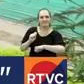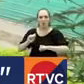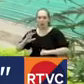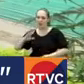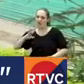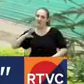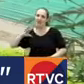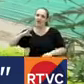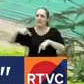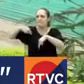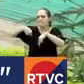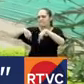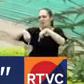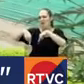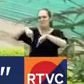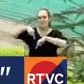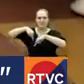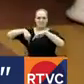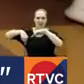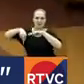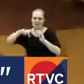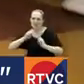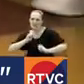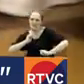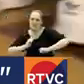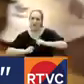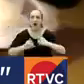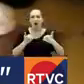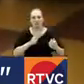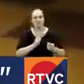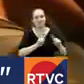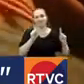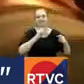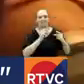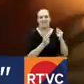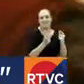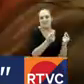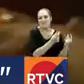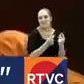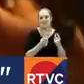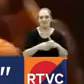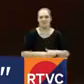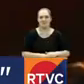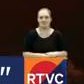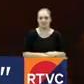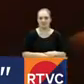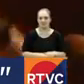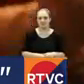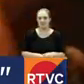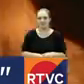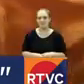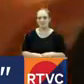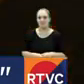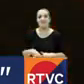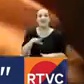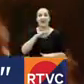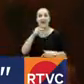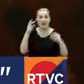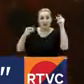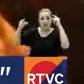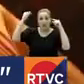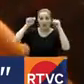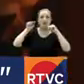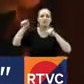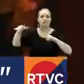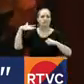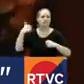forma cadenciosa de interpretar la salsa. De tu boca. En las discotecas de Cali se vive, se baila